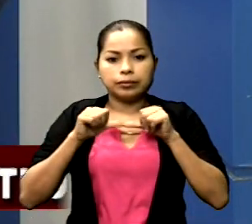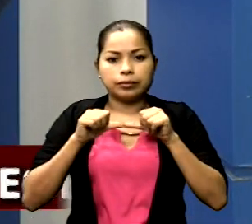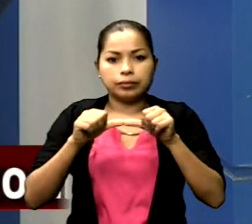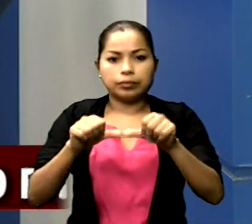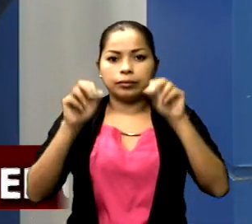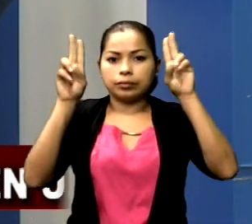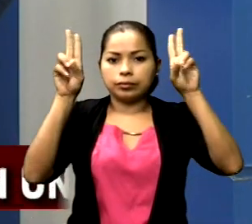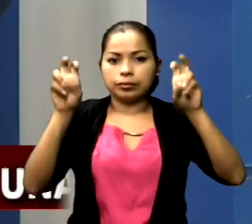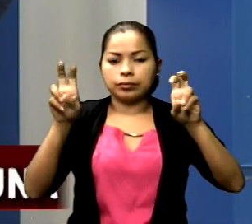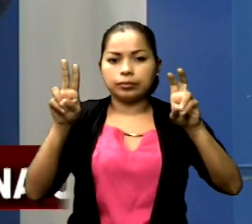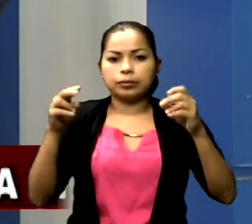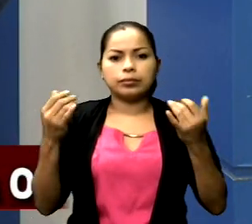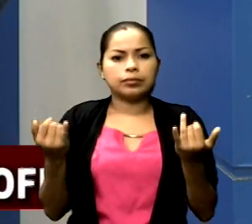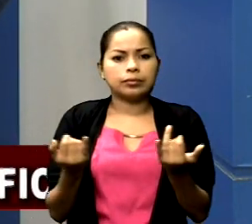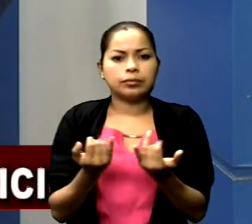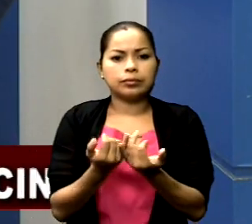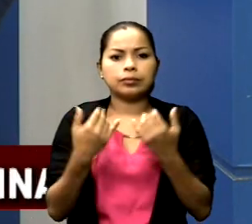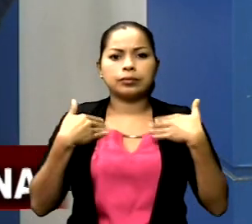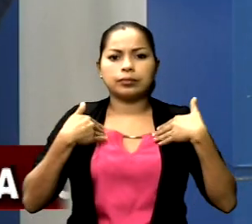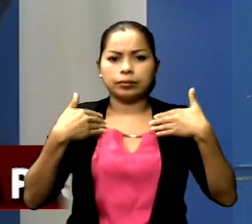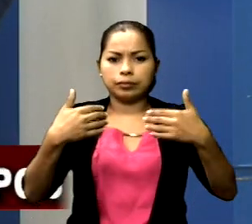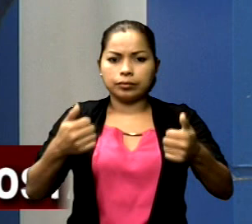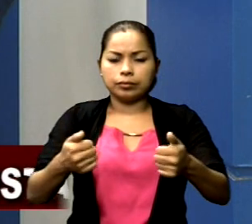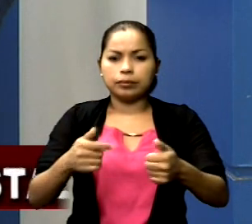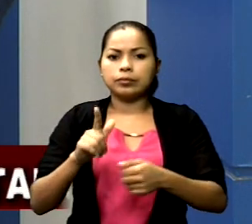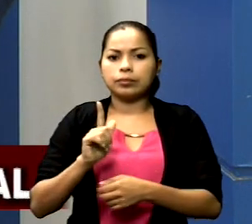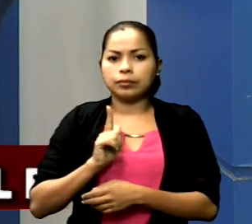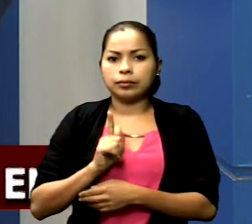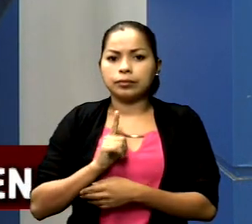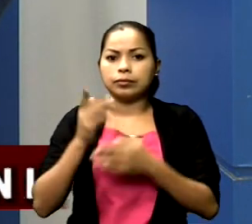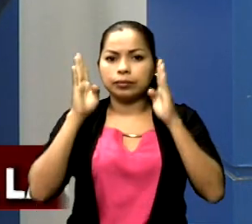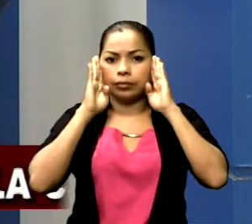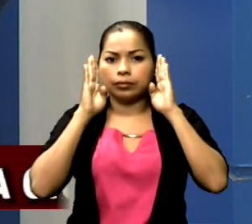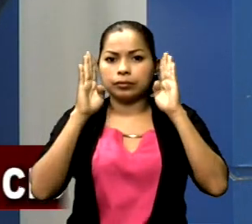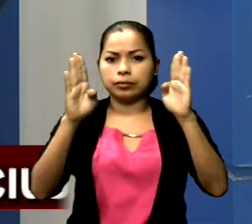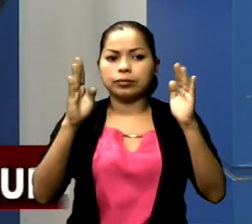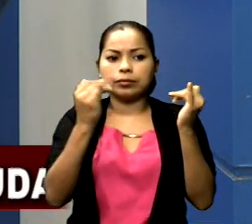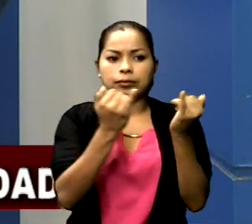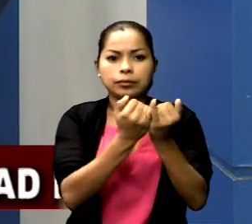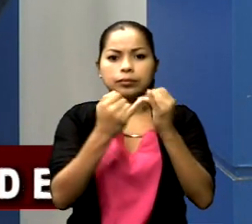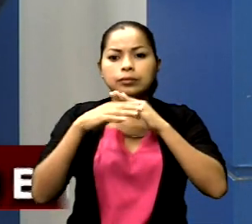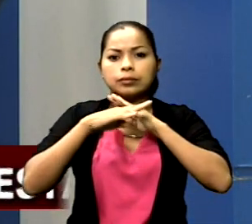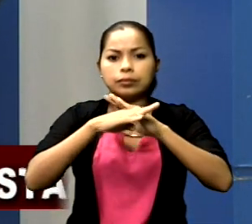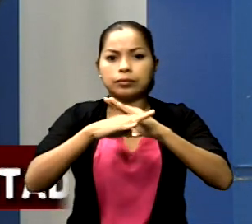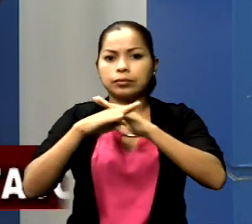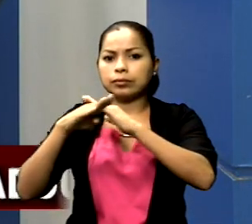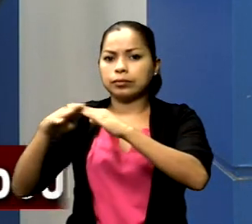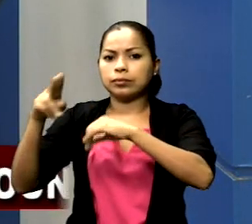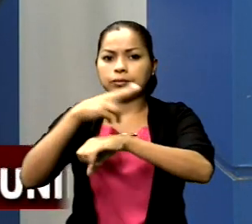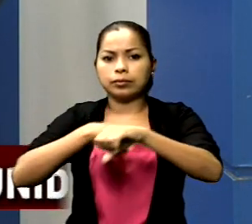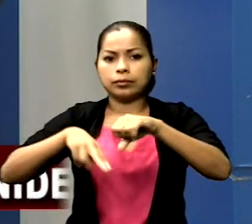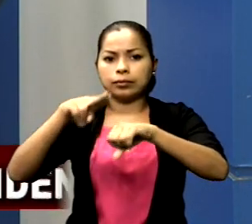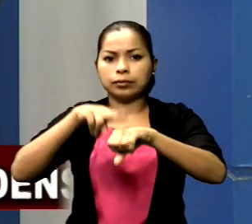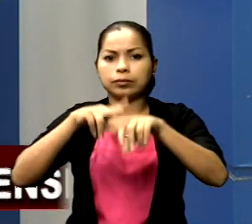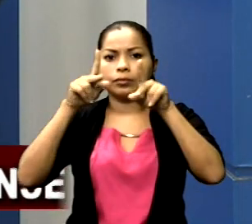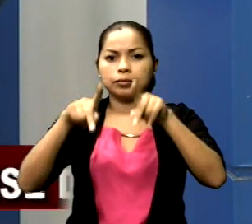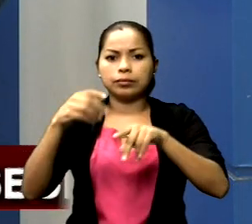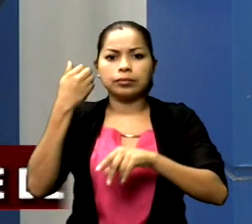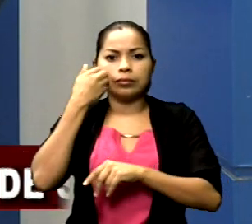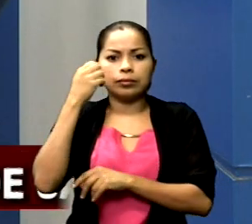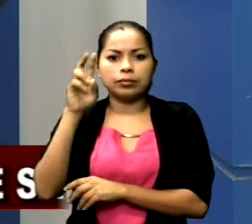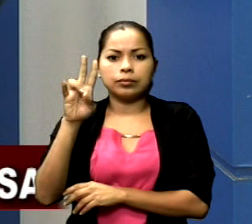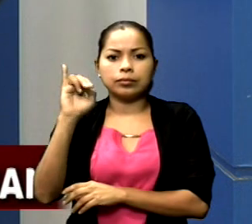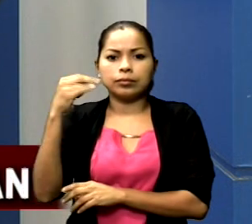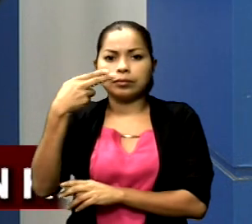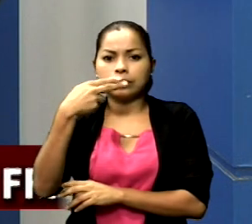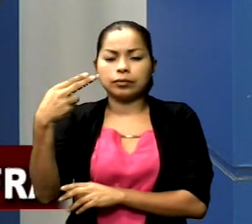Continuando en temas relacionados a la salud, le contamos que la atención integral para la prevención a nivel nacional de pacientes con